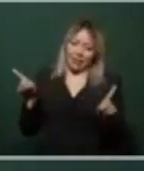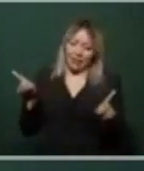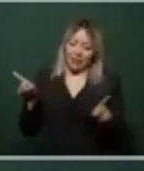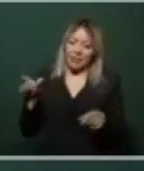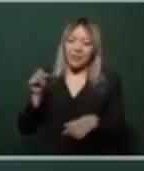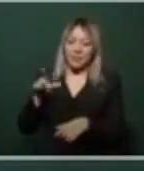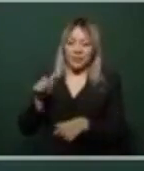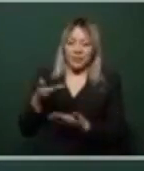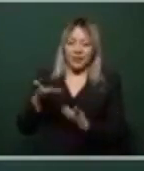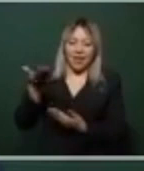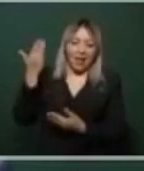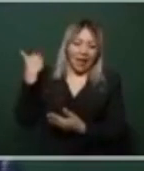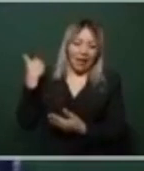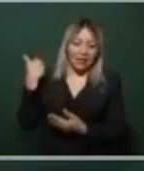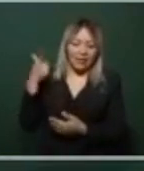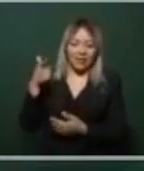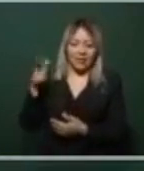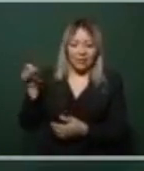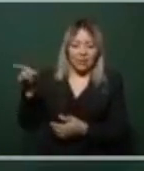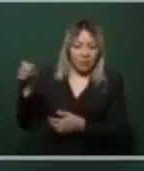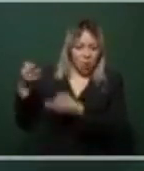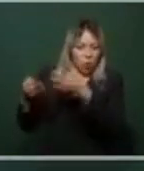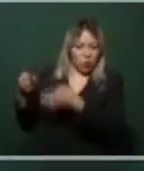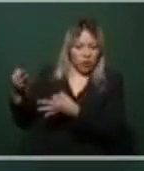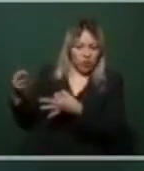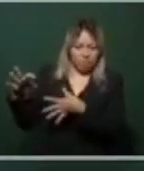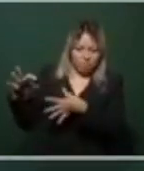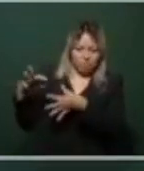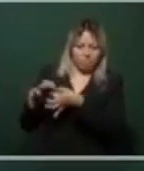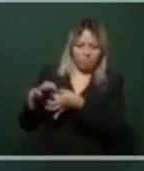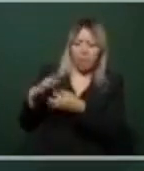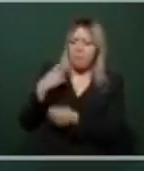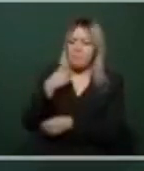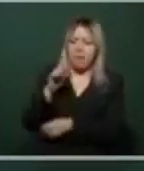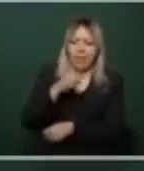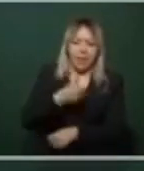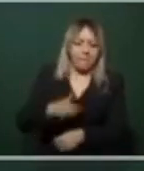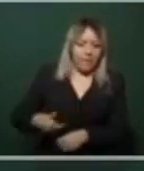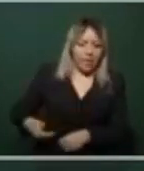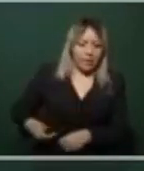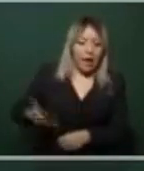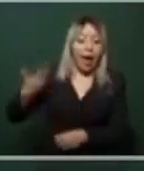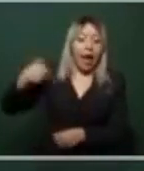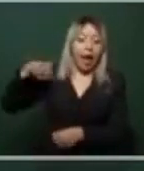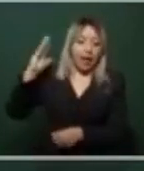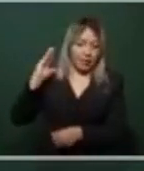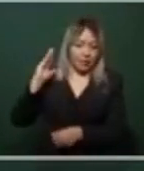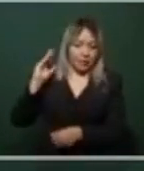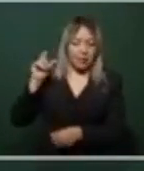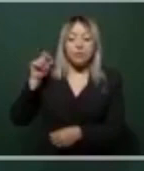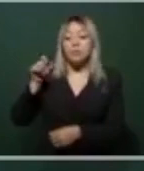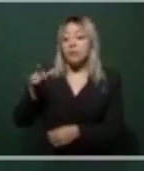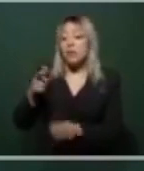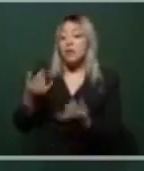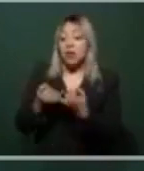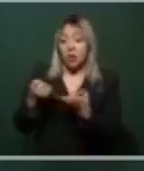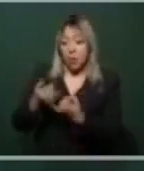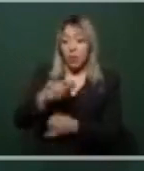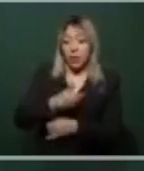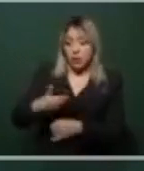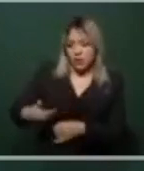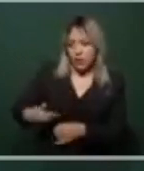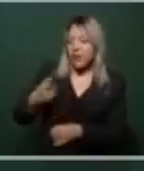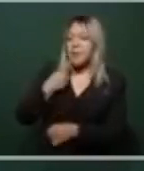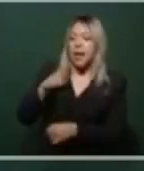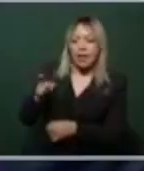O sea, el procurador dependía del presidente y recibía indicaciones